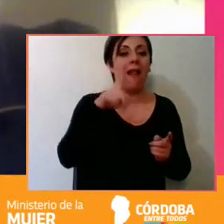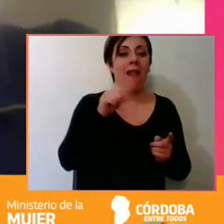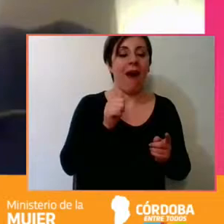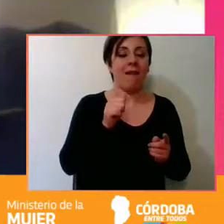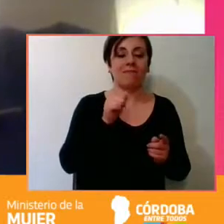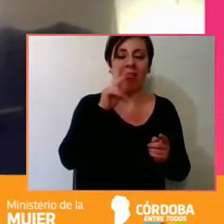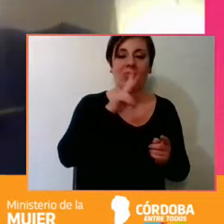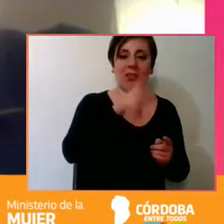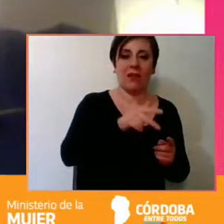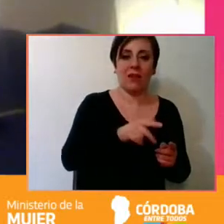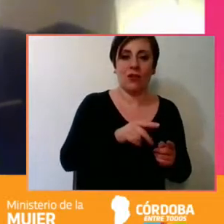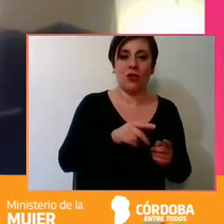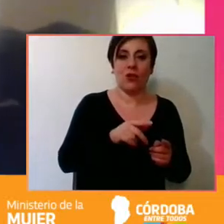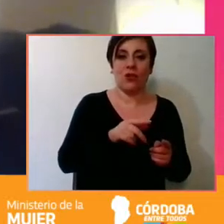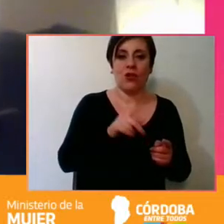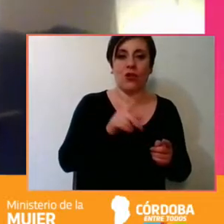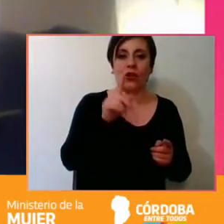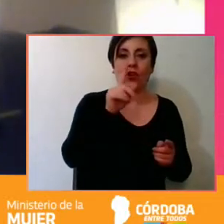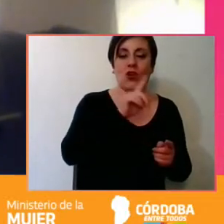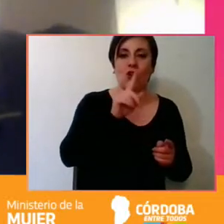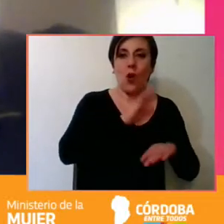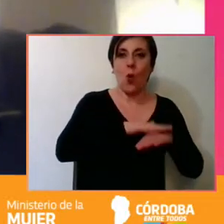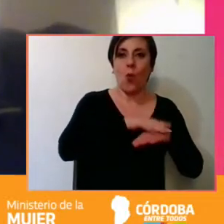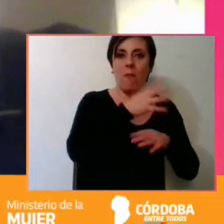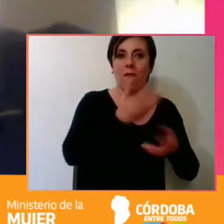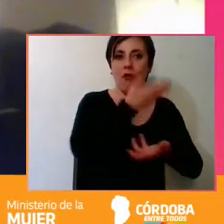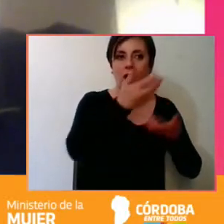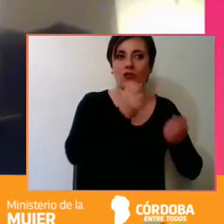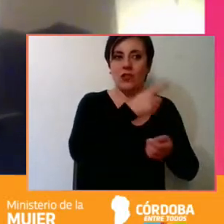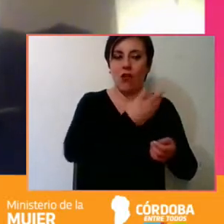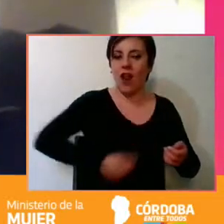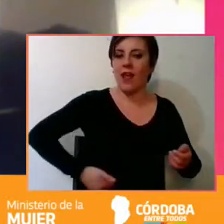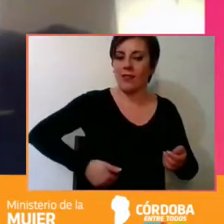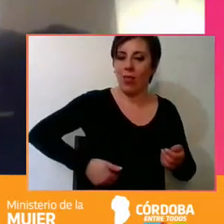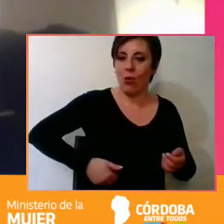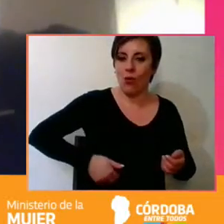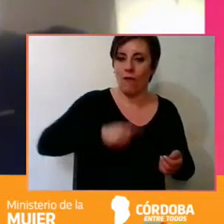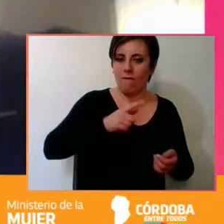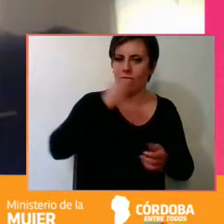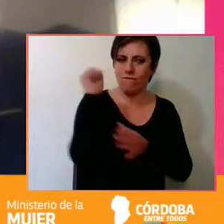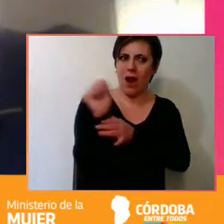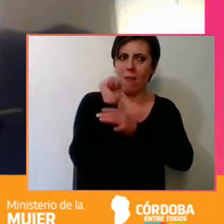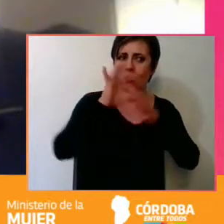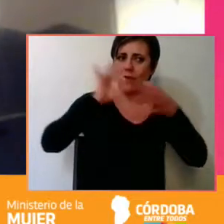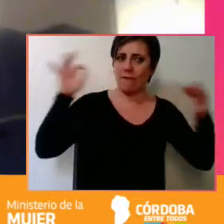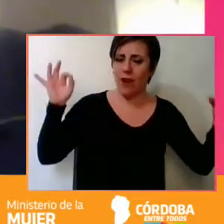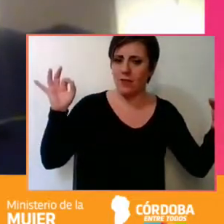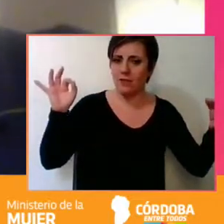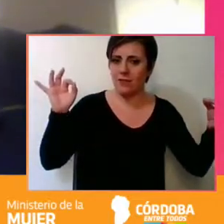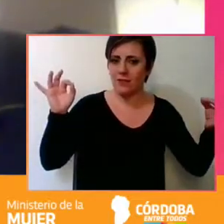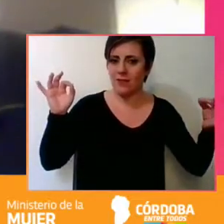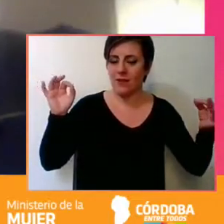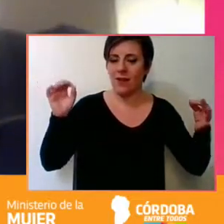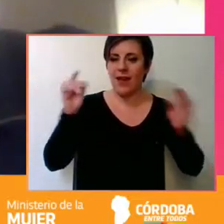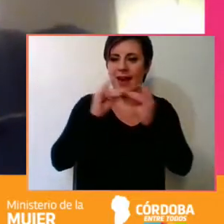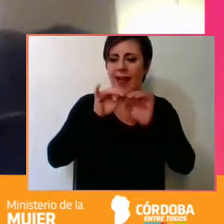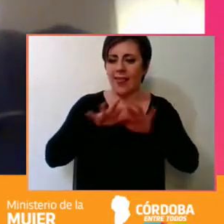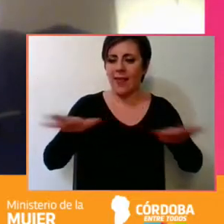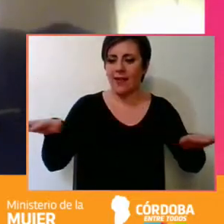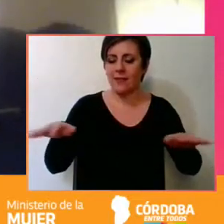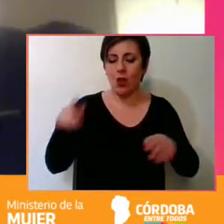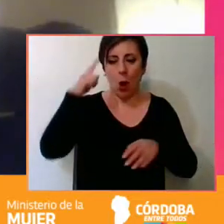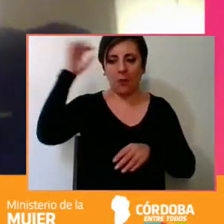no fue el fuego, sino el Estado. Recuerden que esa frase se hizo famosa en las redes sociales, en la opinión